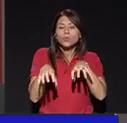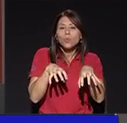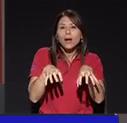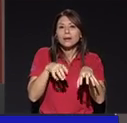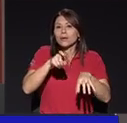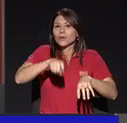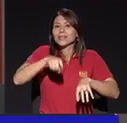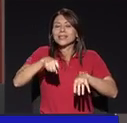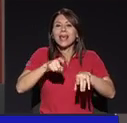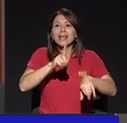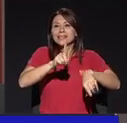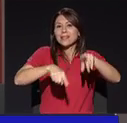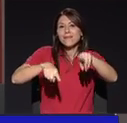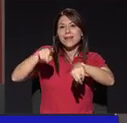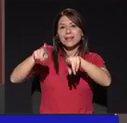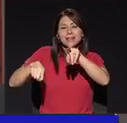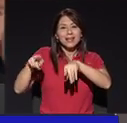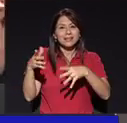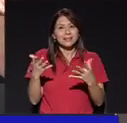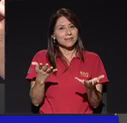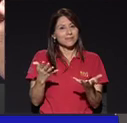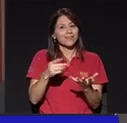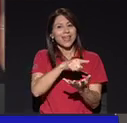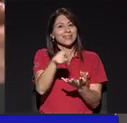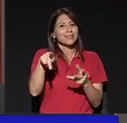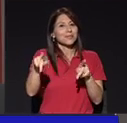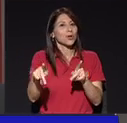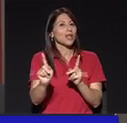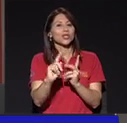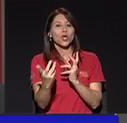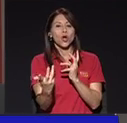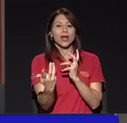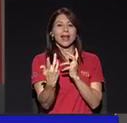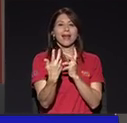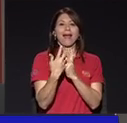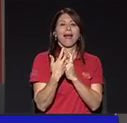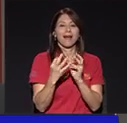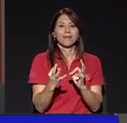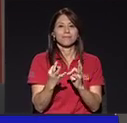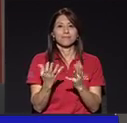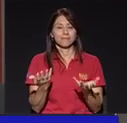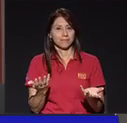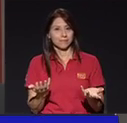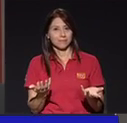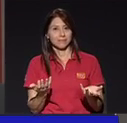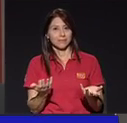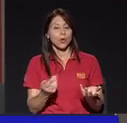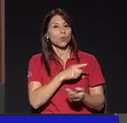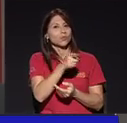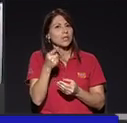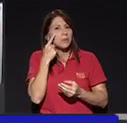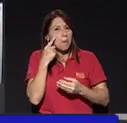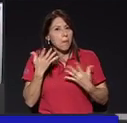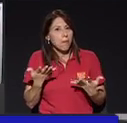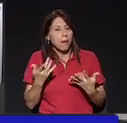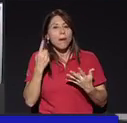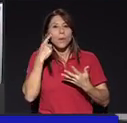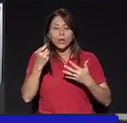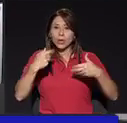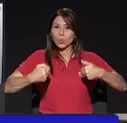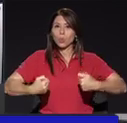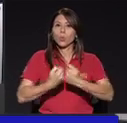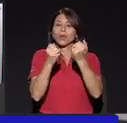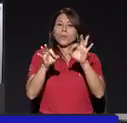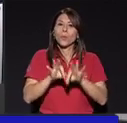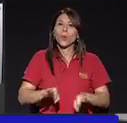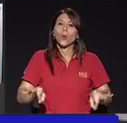necesidades diversas no necesariamente encajan. ¿Cómo lo valoran ustedes? Porque es un reto importante, ¿verdad?